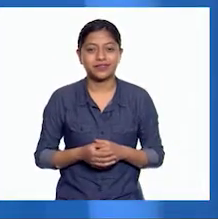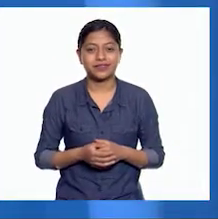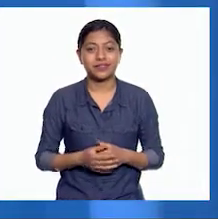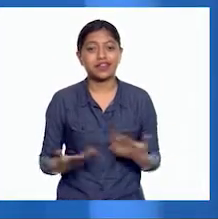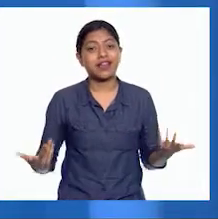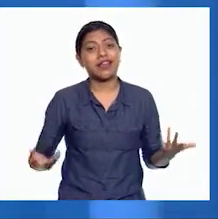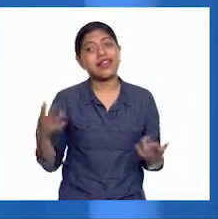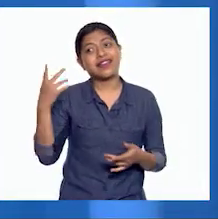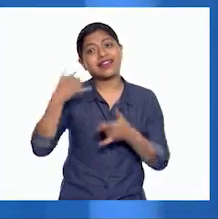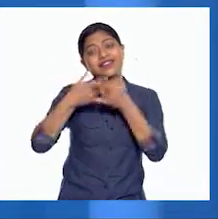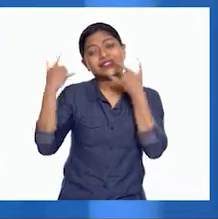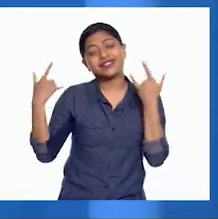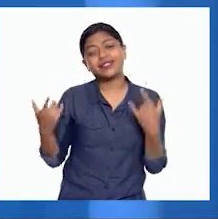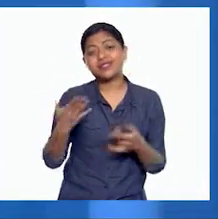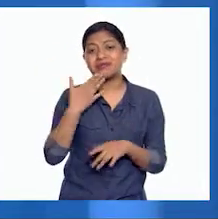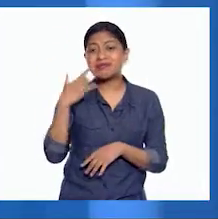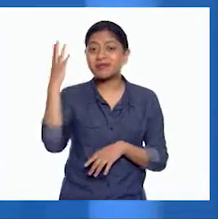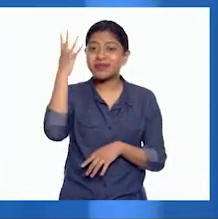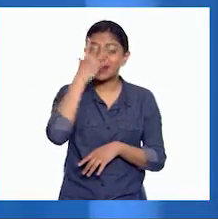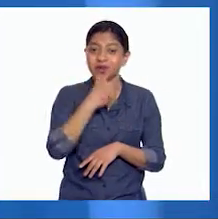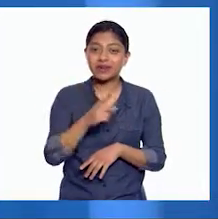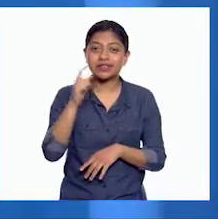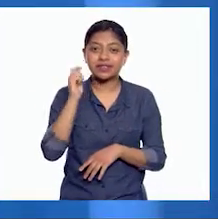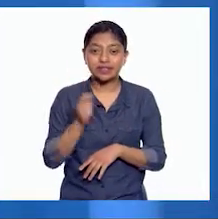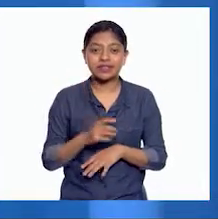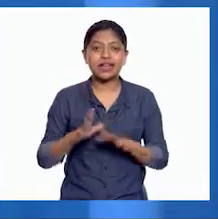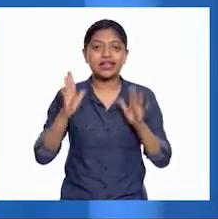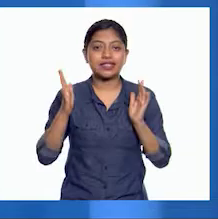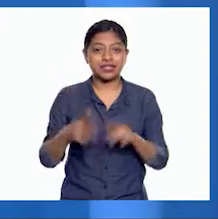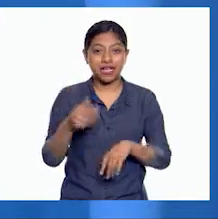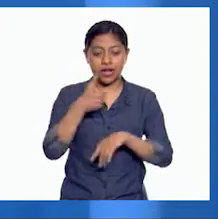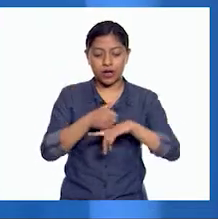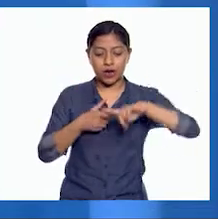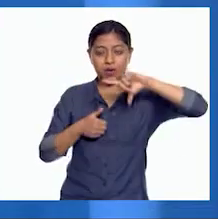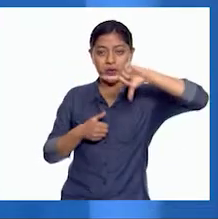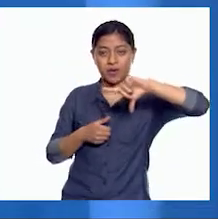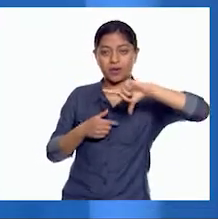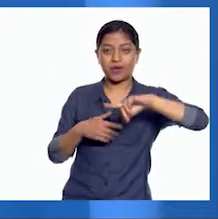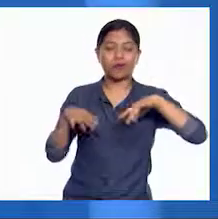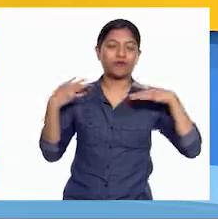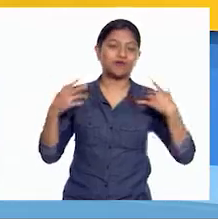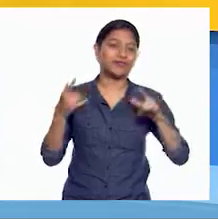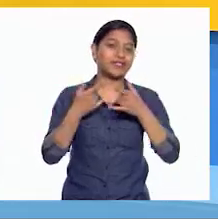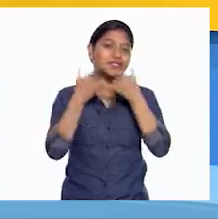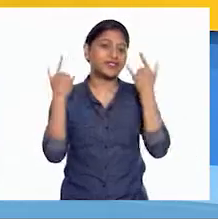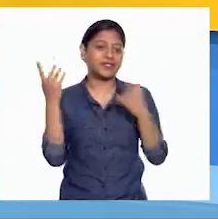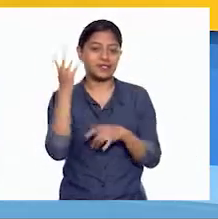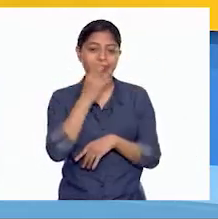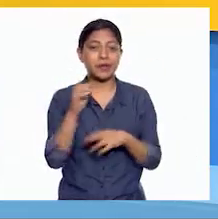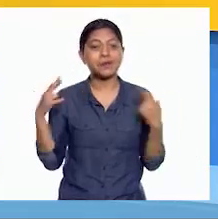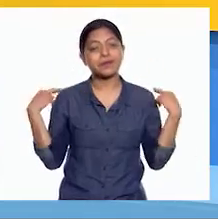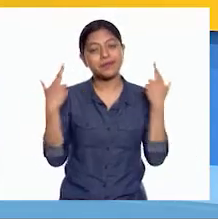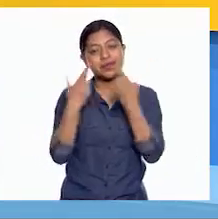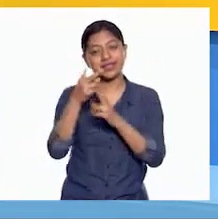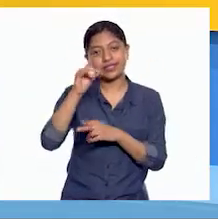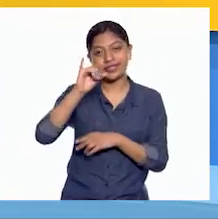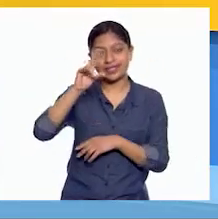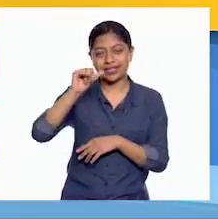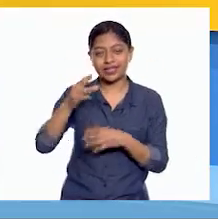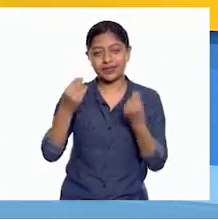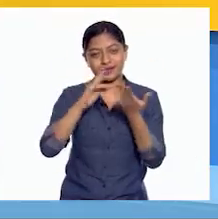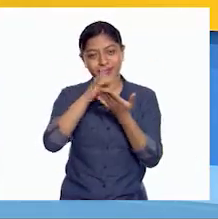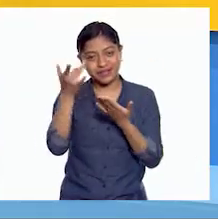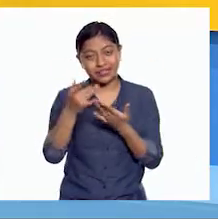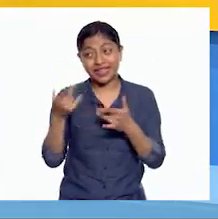¡Qué bonito cuento, maestra! Ahora sí, los divisores estuvieron de cuento. Maestra Diana, muchísimas gracias. El